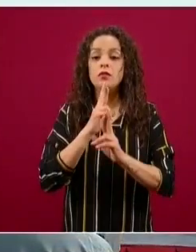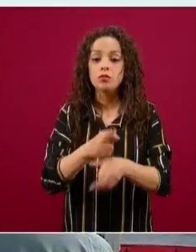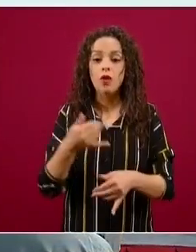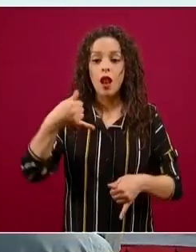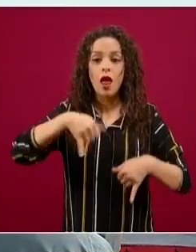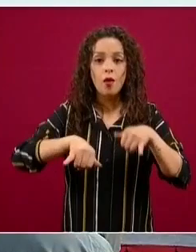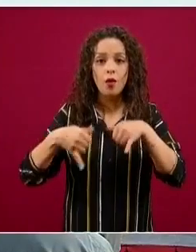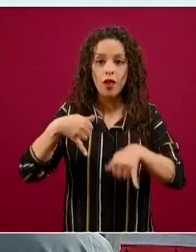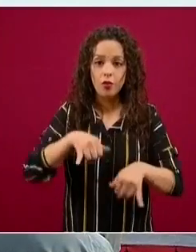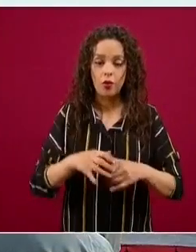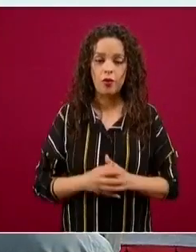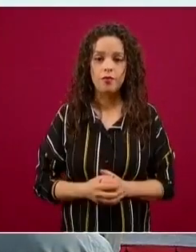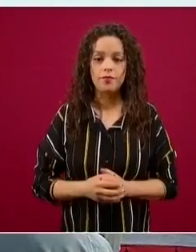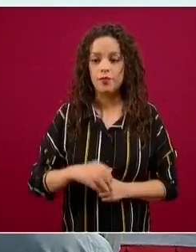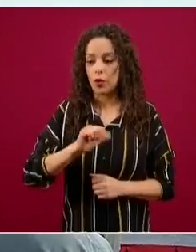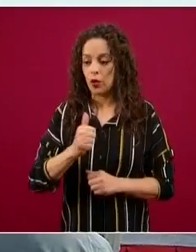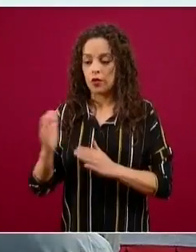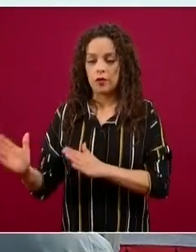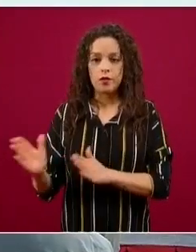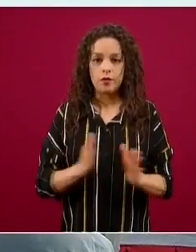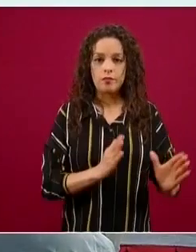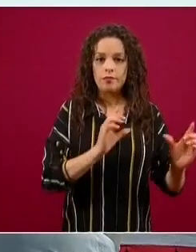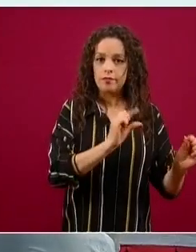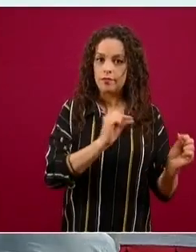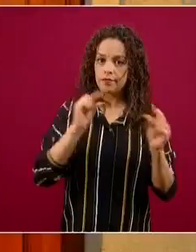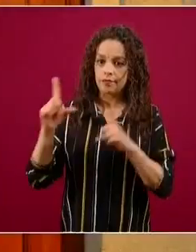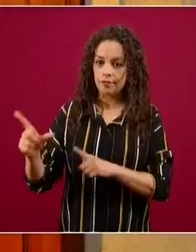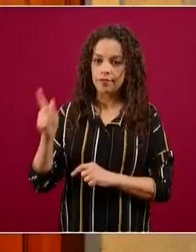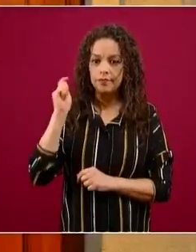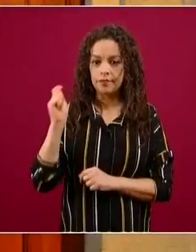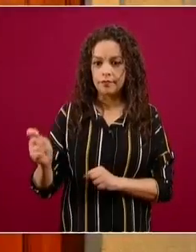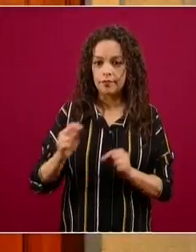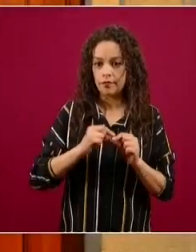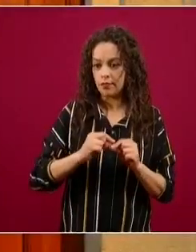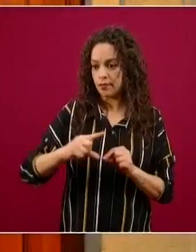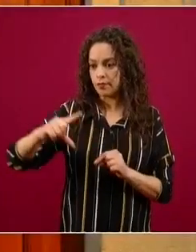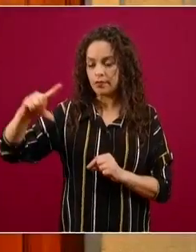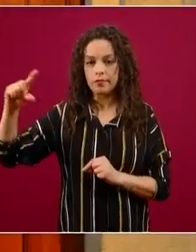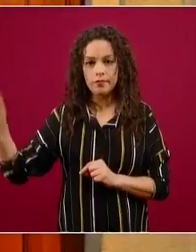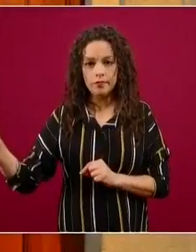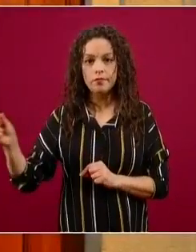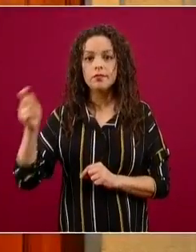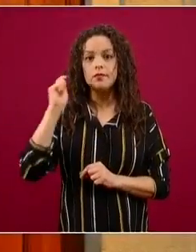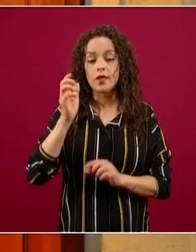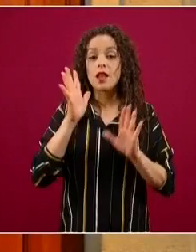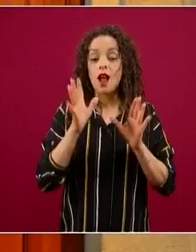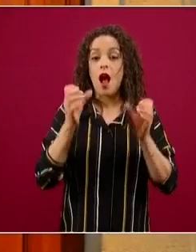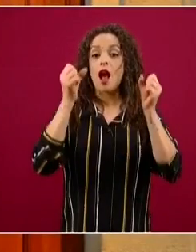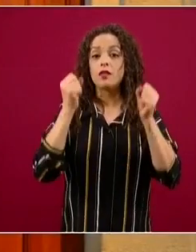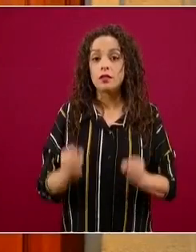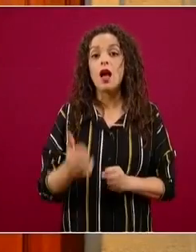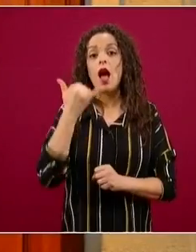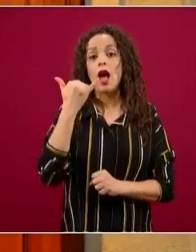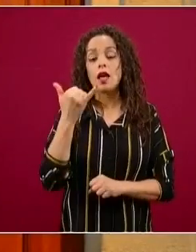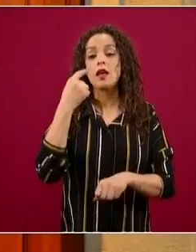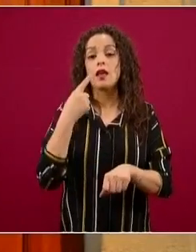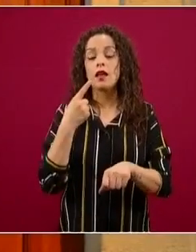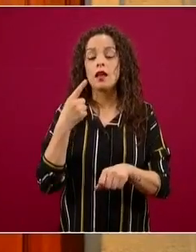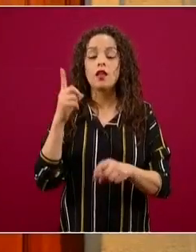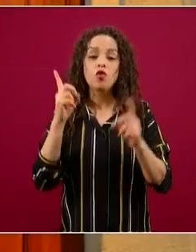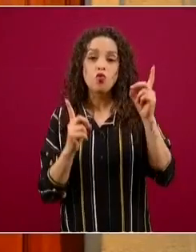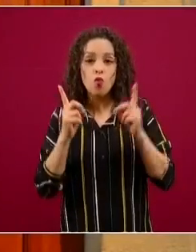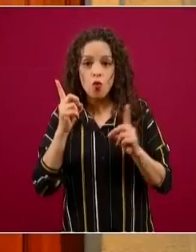la siguiente diapositiva. Es la distribución de casos confirmados y aún sospechosos por fecha en la